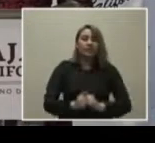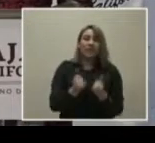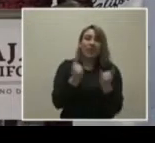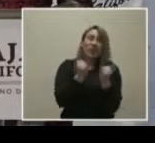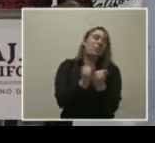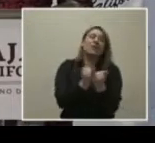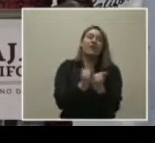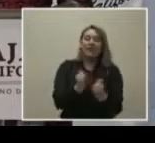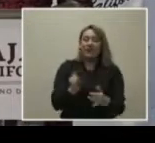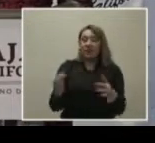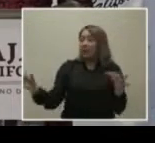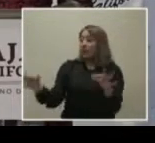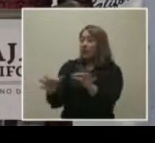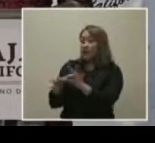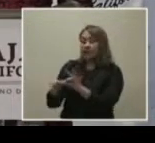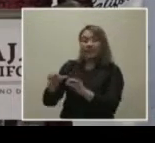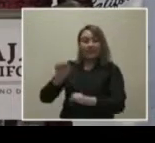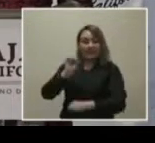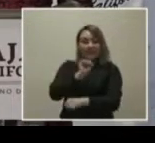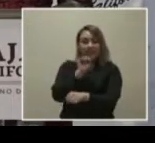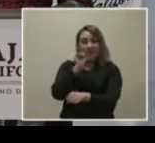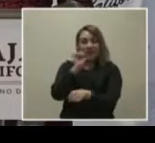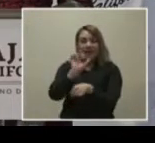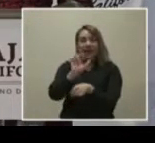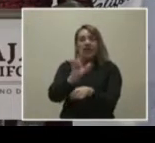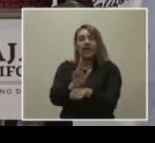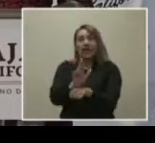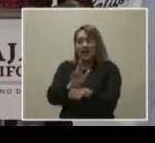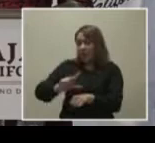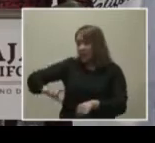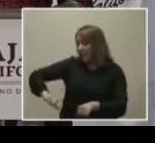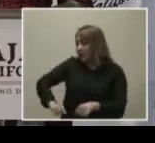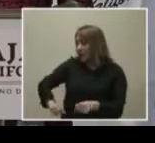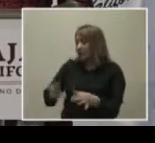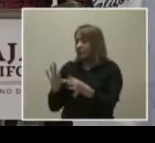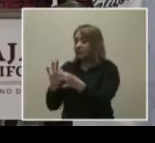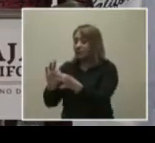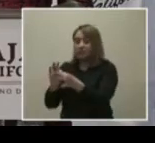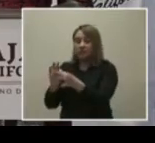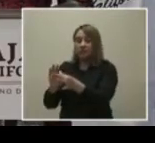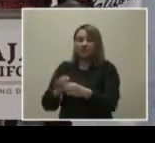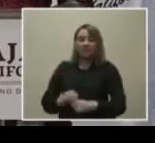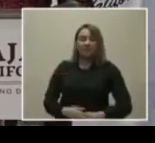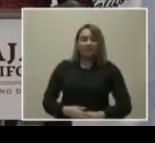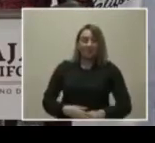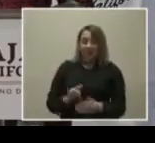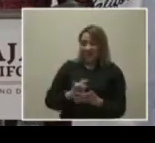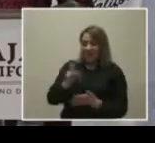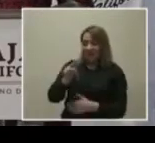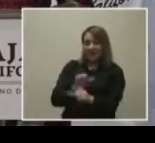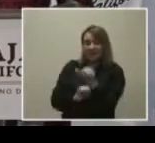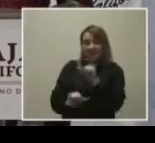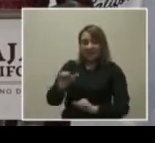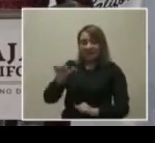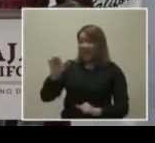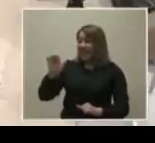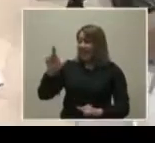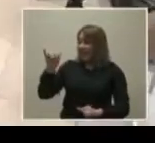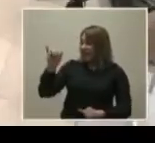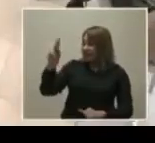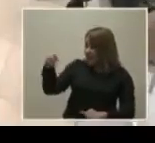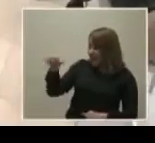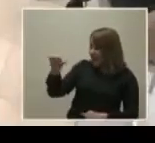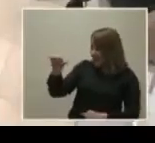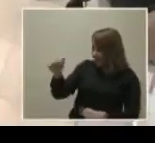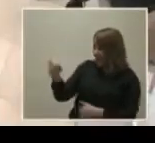coordinación permanente con la Secretaría de Gobernación Federal. Muchas gracias. Continuamos con Erika Gallego. Gobernador, buenos